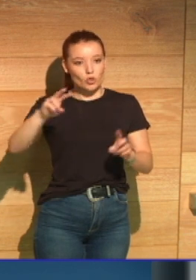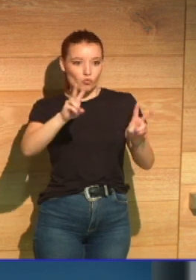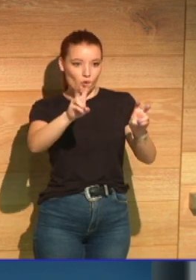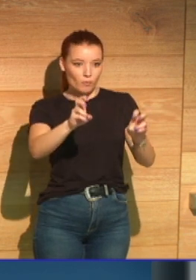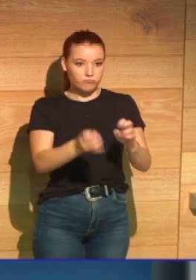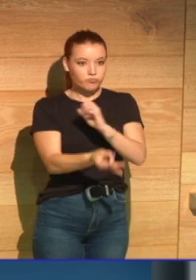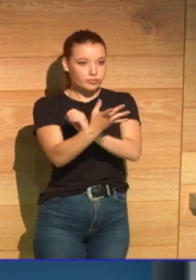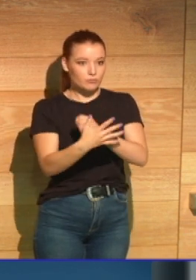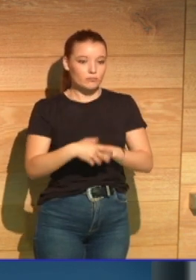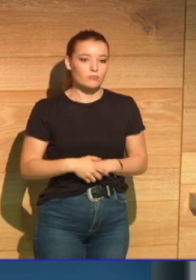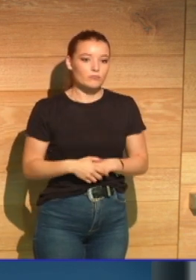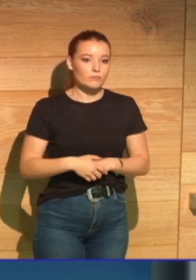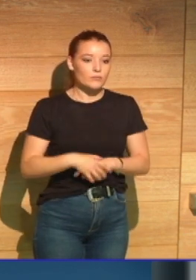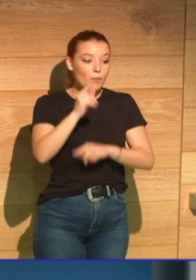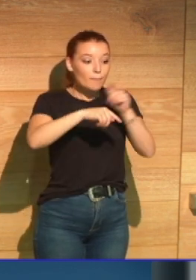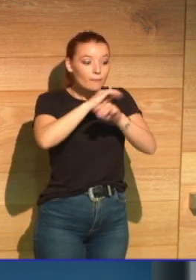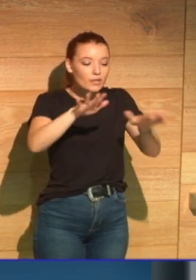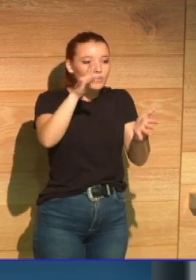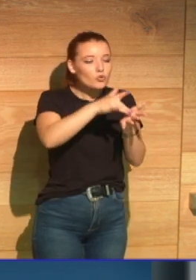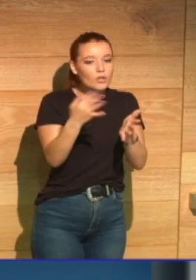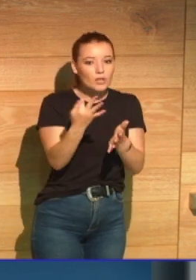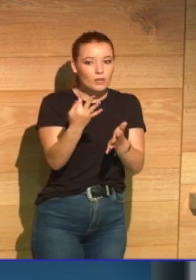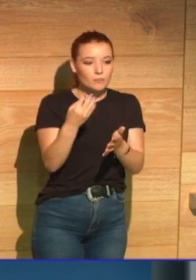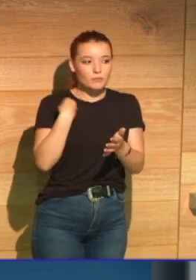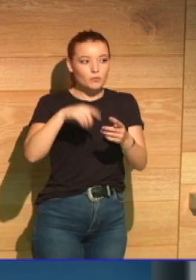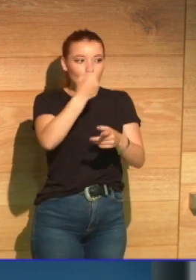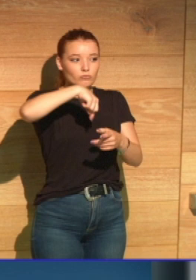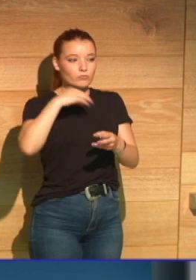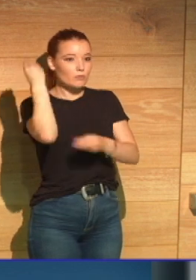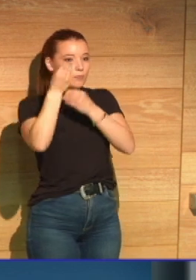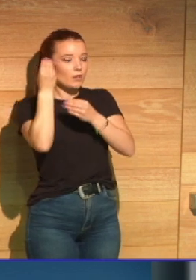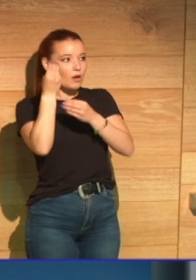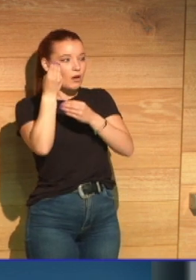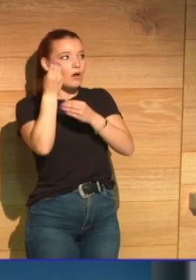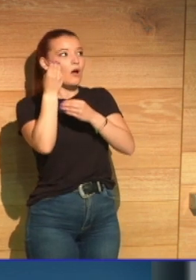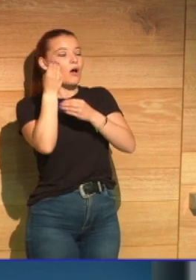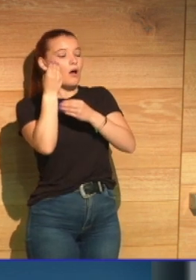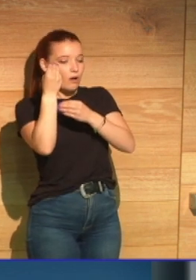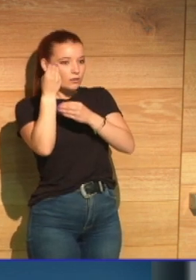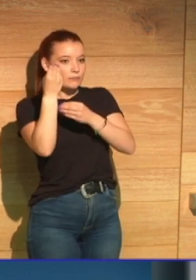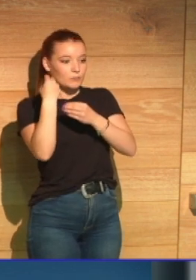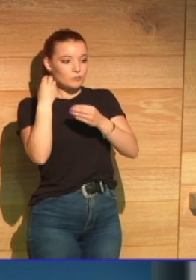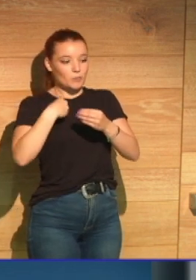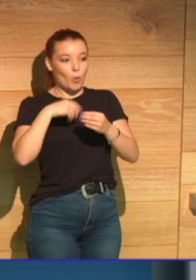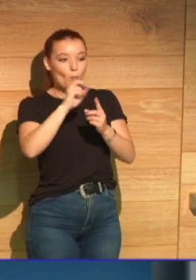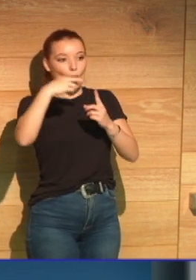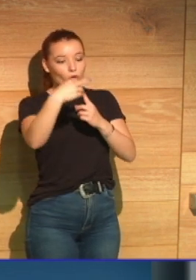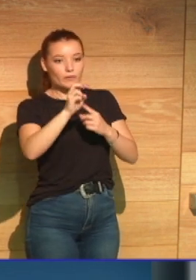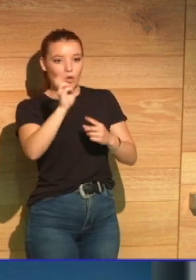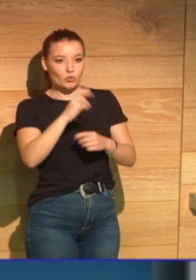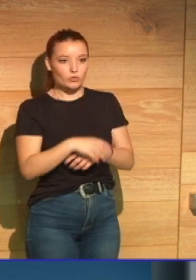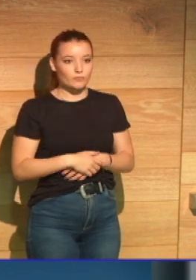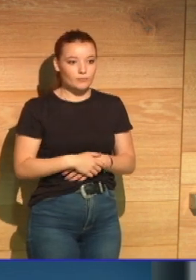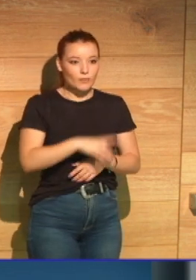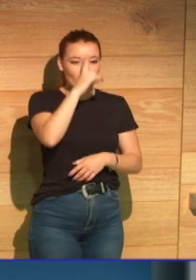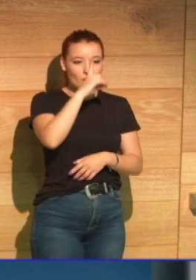sentido, que sucede durante la pandemia y que nos invita también a reflexionar desde otro lugar cómo se construye una colección de imágenes, de qué manera